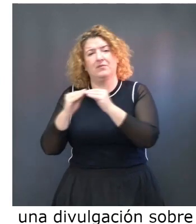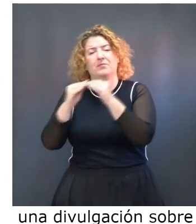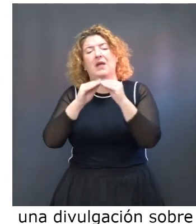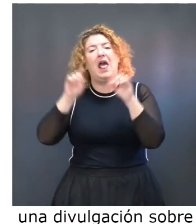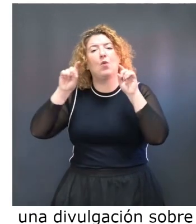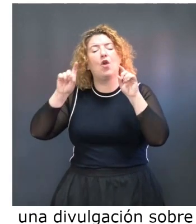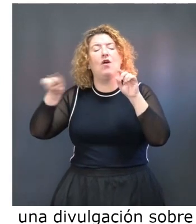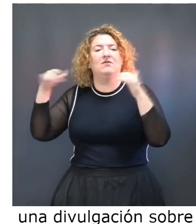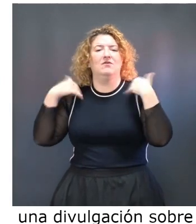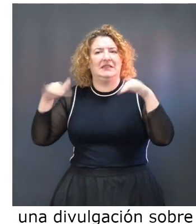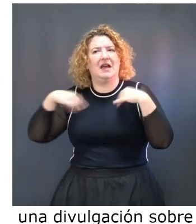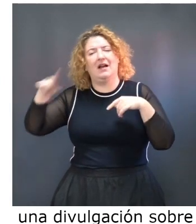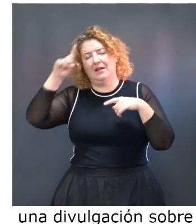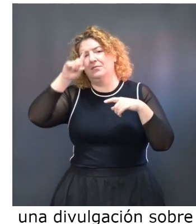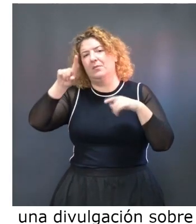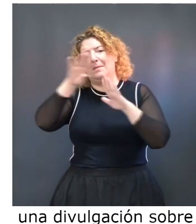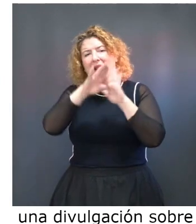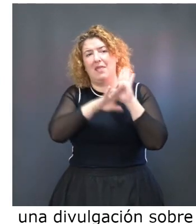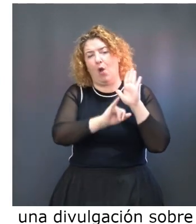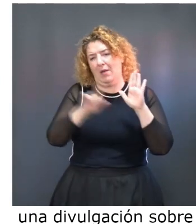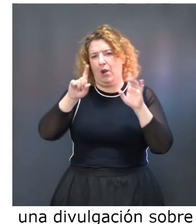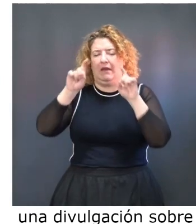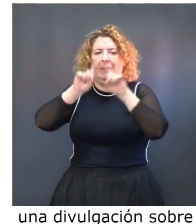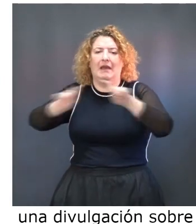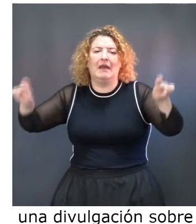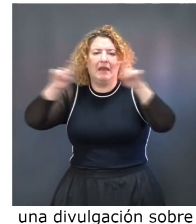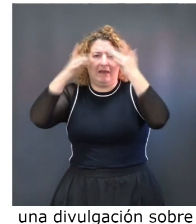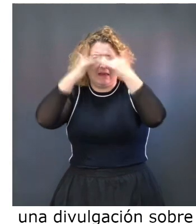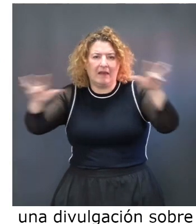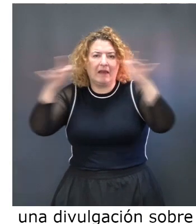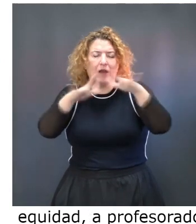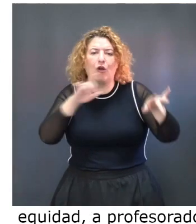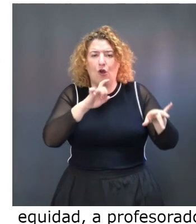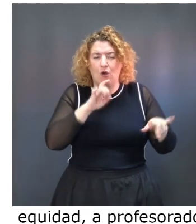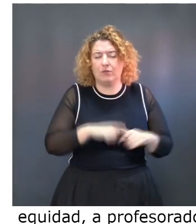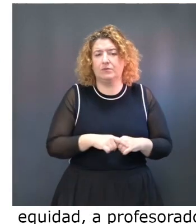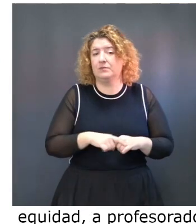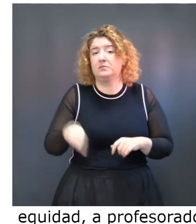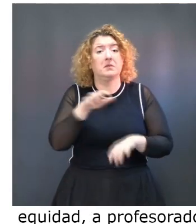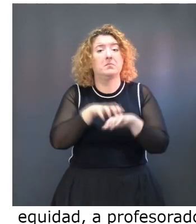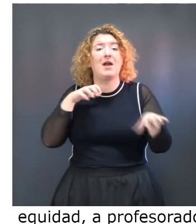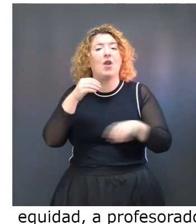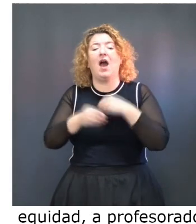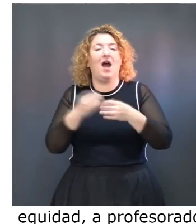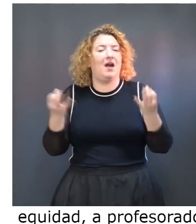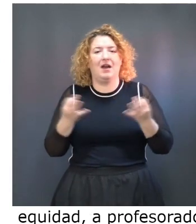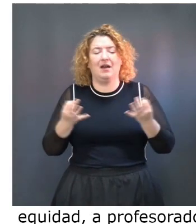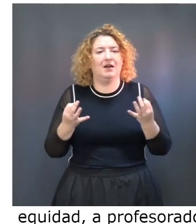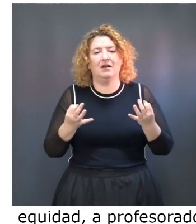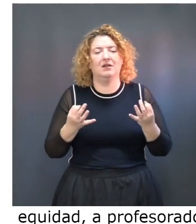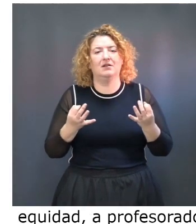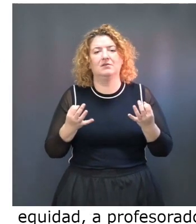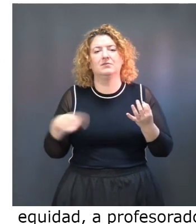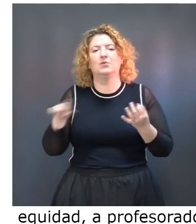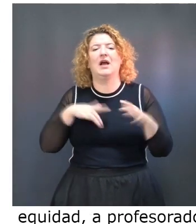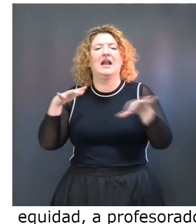refrescarles o que sean conocedores de que existen estos principios, ¿no? Y bueno, pues la mayor parte deciden que el producto final va a ir a una